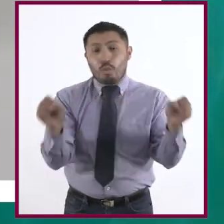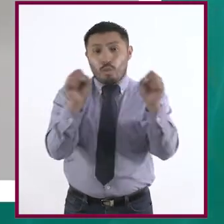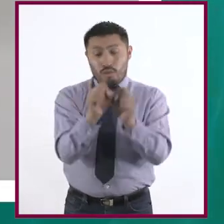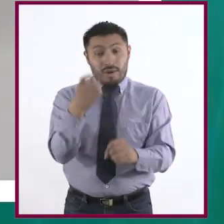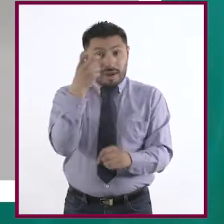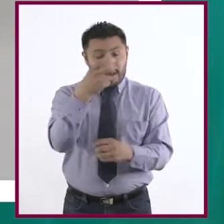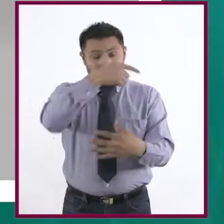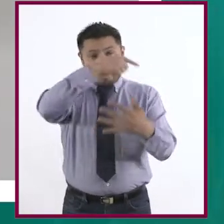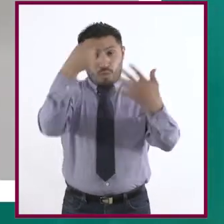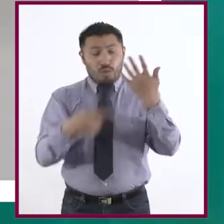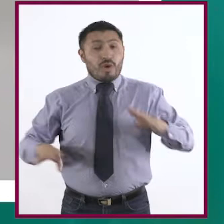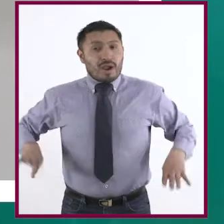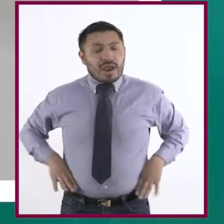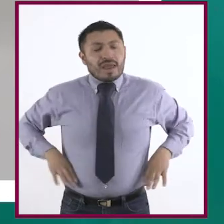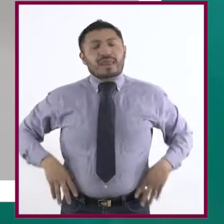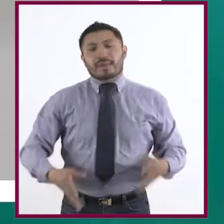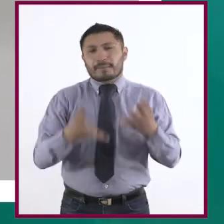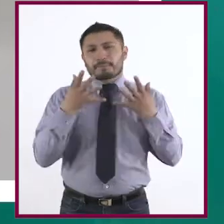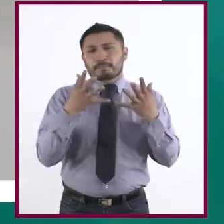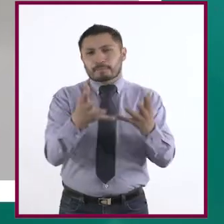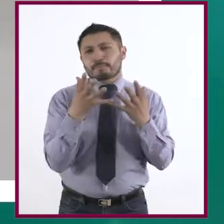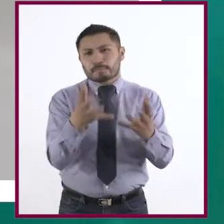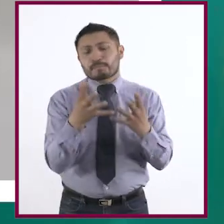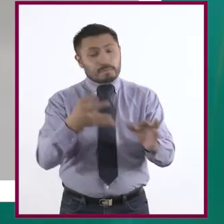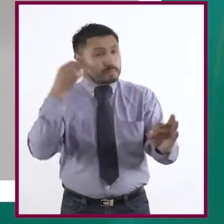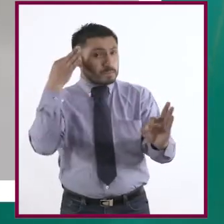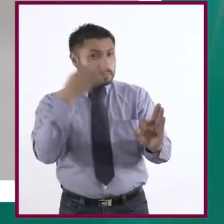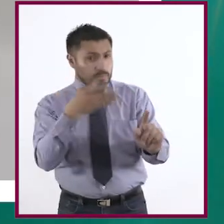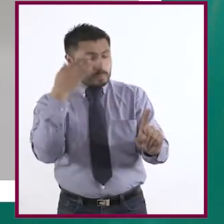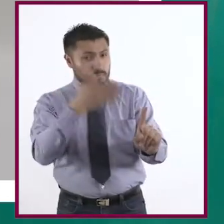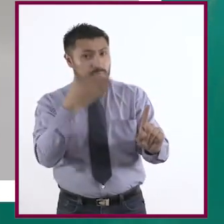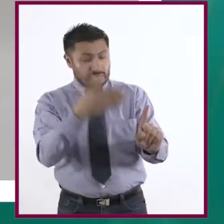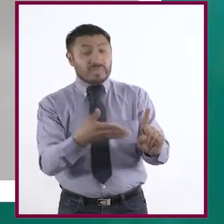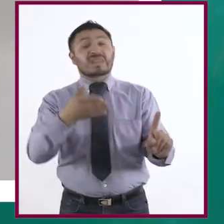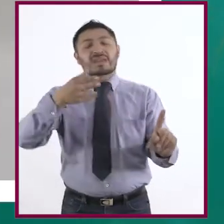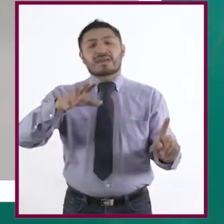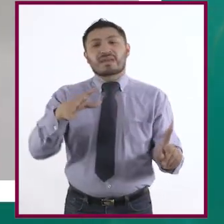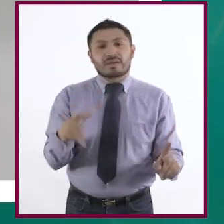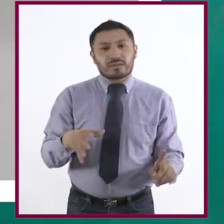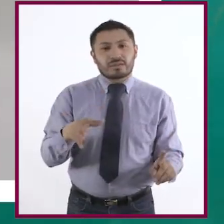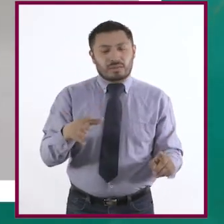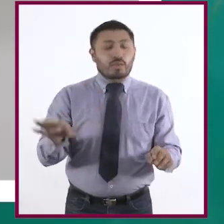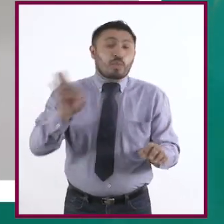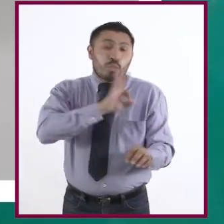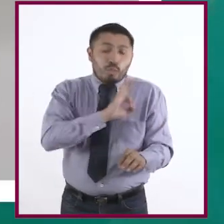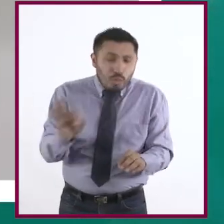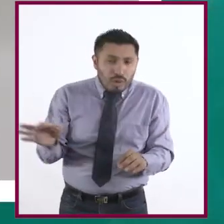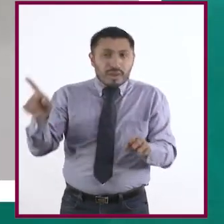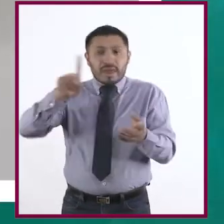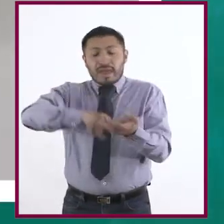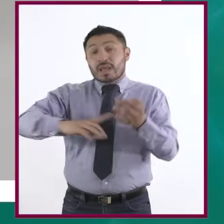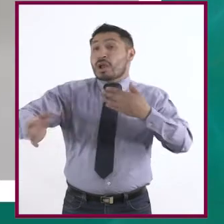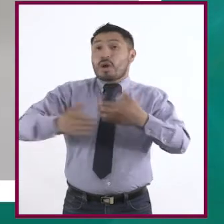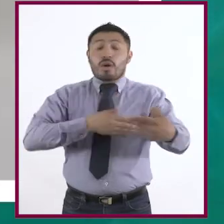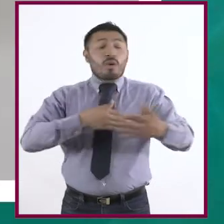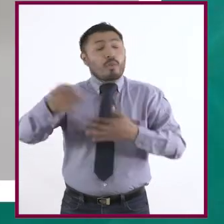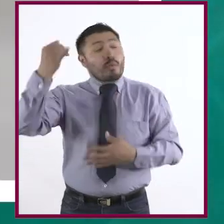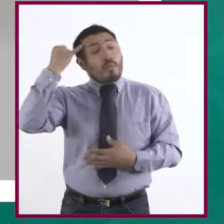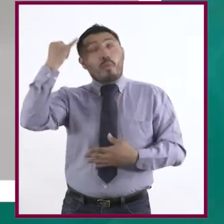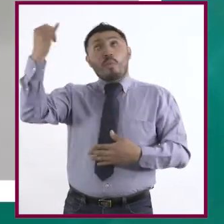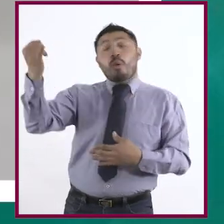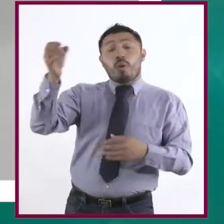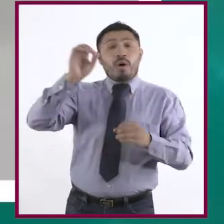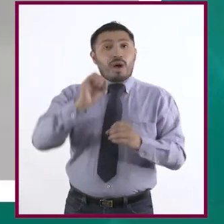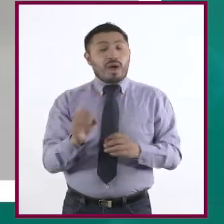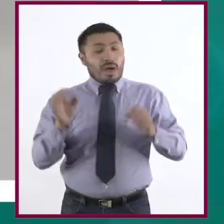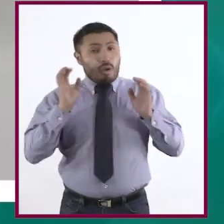estas características deseables sabemos que pueden estar influenciadas por modas o por ideologías, incluso por la cultura en la que nos